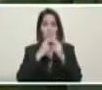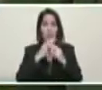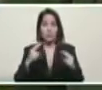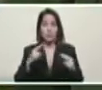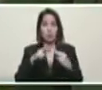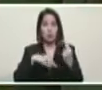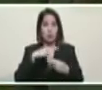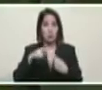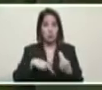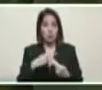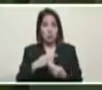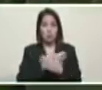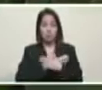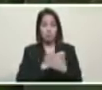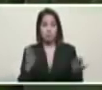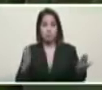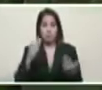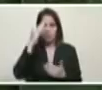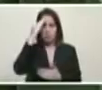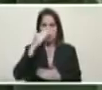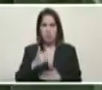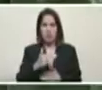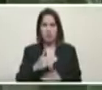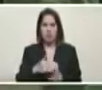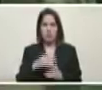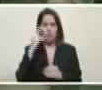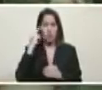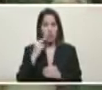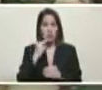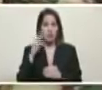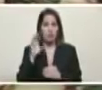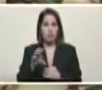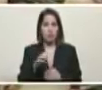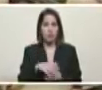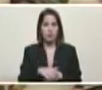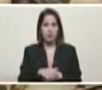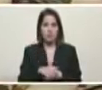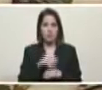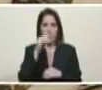de los integrantes de la Fuerza Armada Nacional Bolivariana por el país.